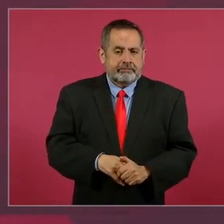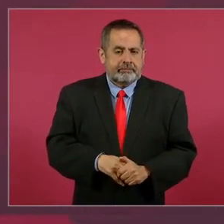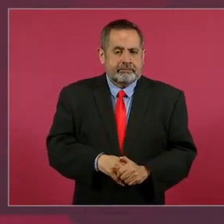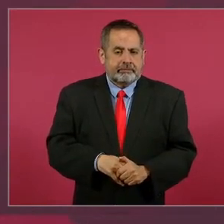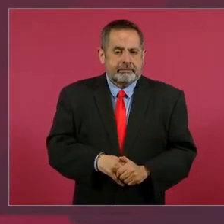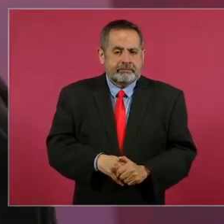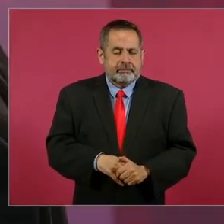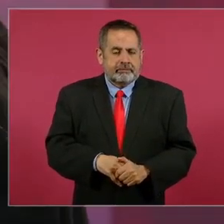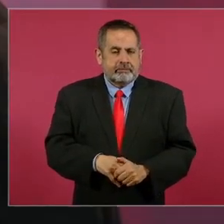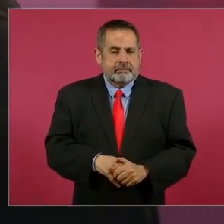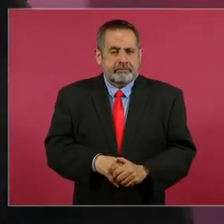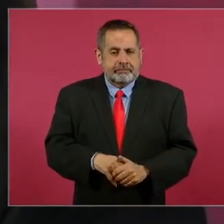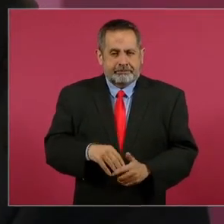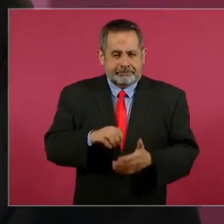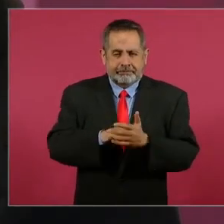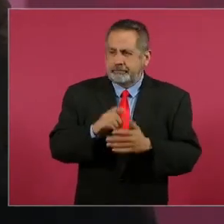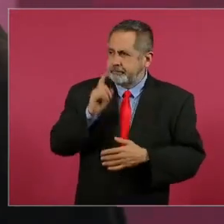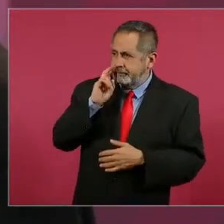Ahí veo, ¿no?